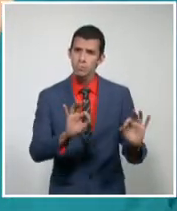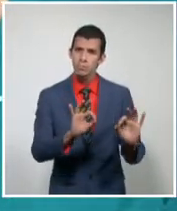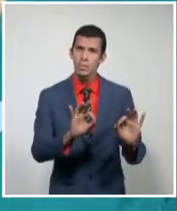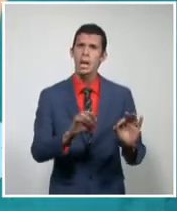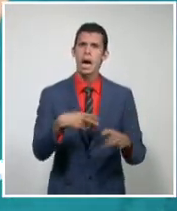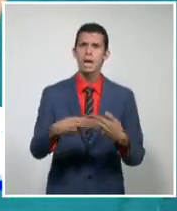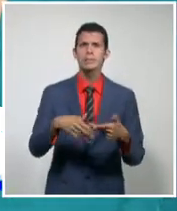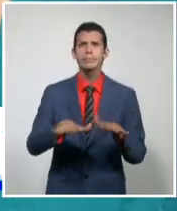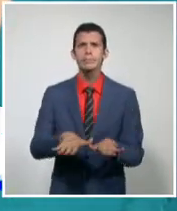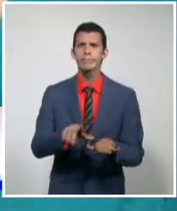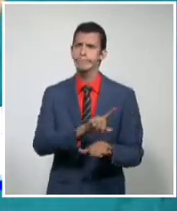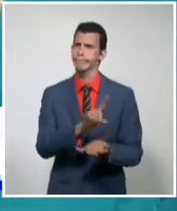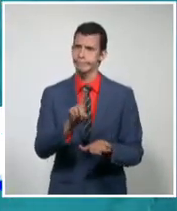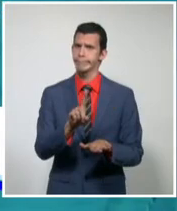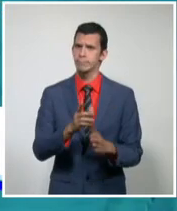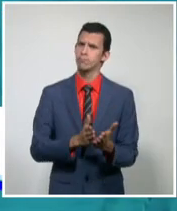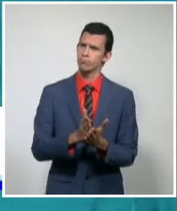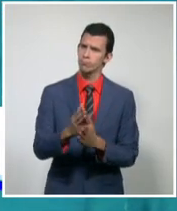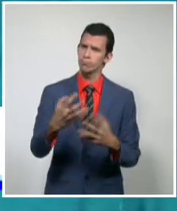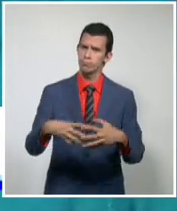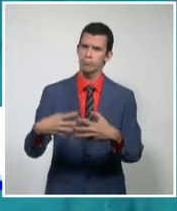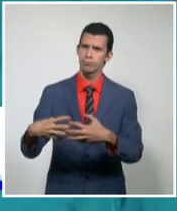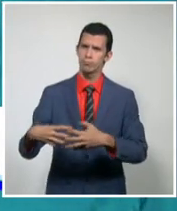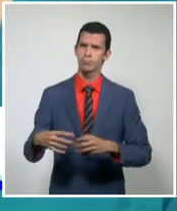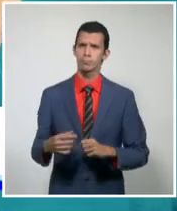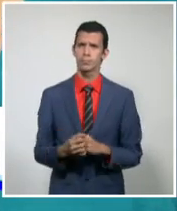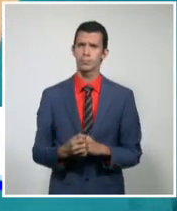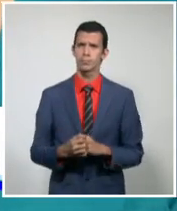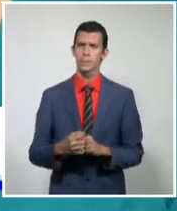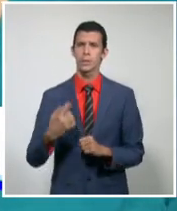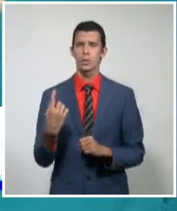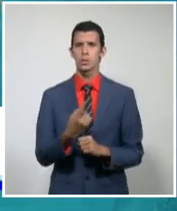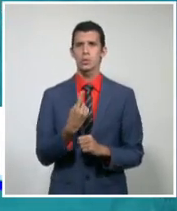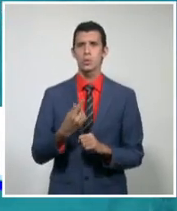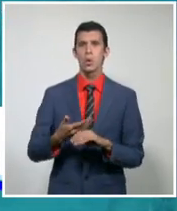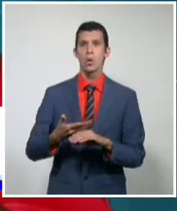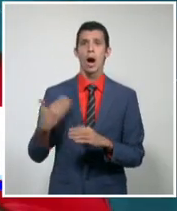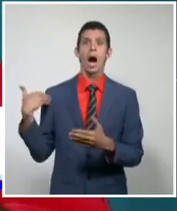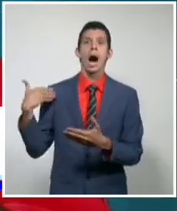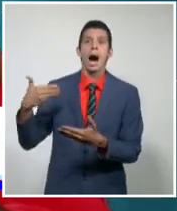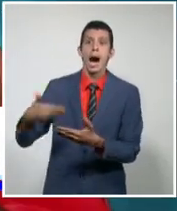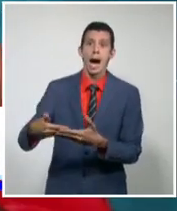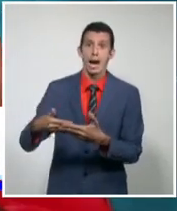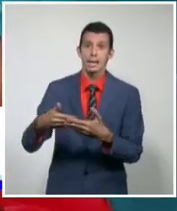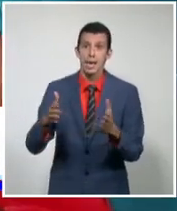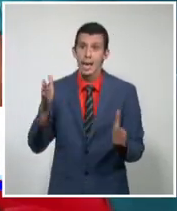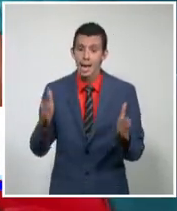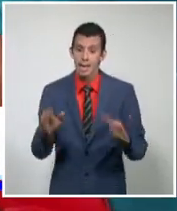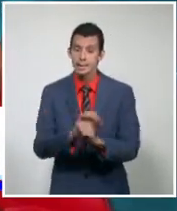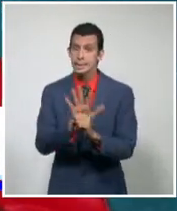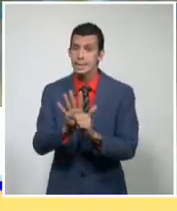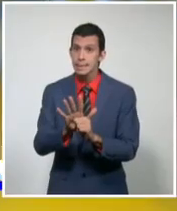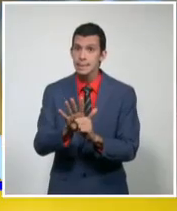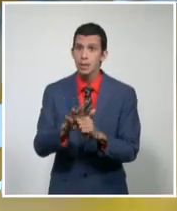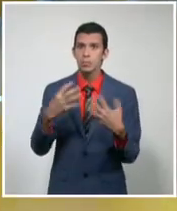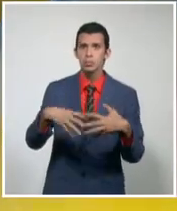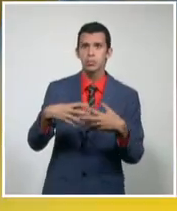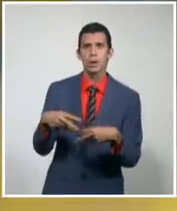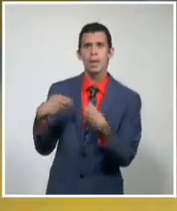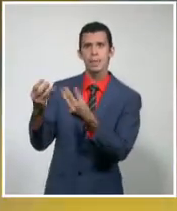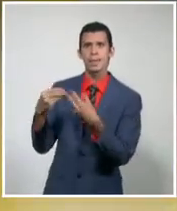función social de la comercialización de productos agropecuarios y el turismo a la población y también estamos atendiendo organismos priorizados,